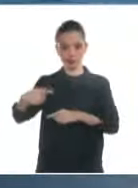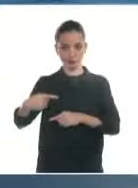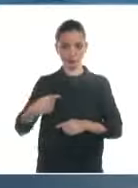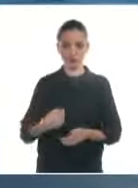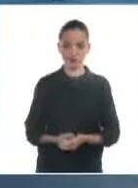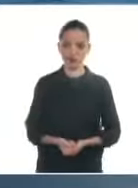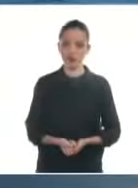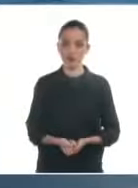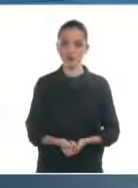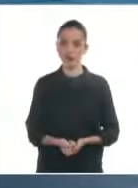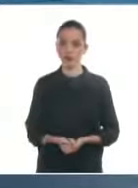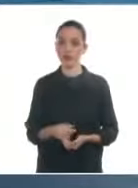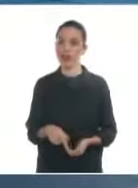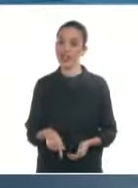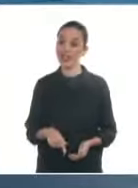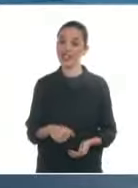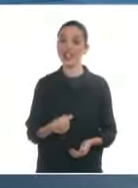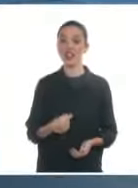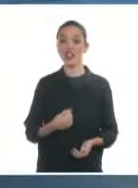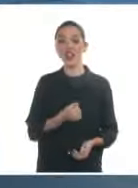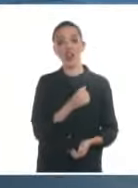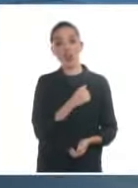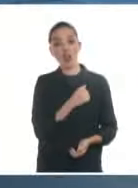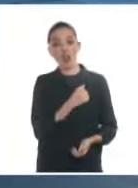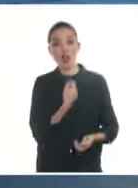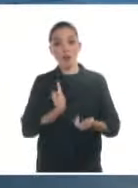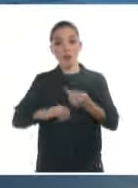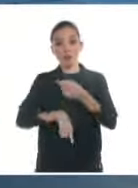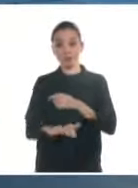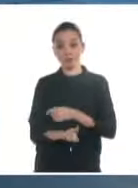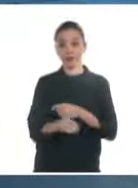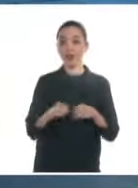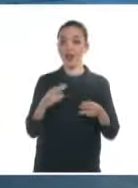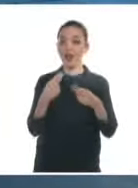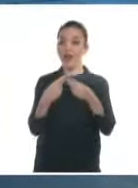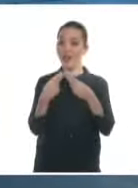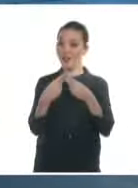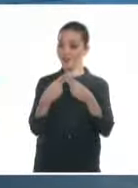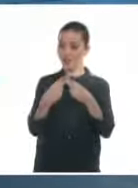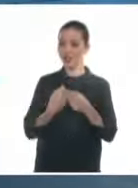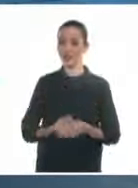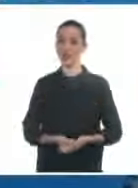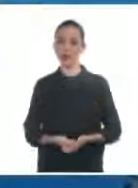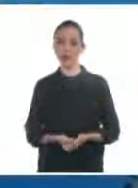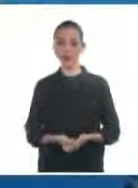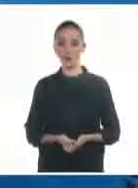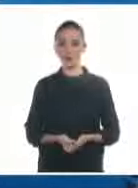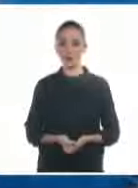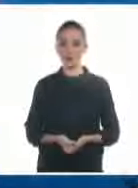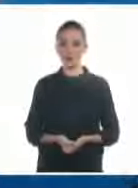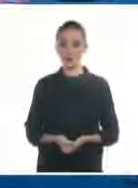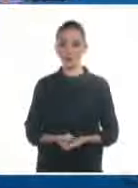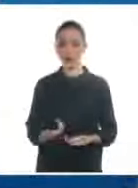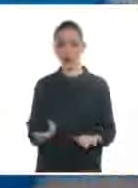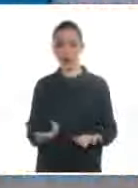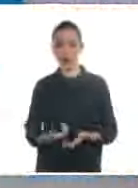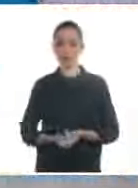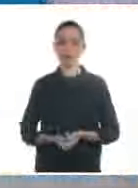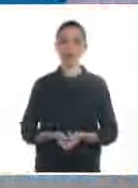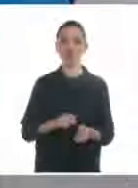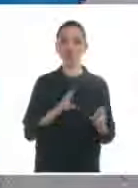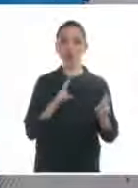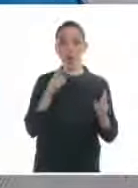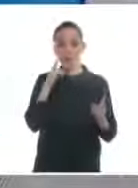las 12 divisiones a competir, los 10 de comité más los 2 de cata, y buscar la mayor cantidad de medallas en los próximos Juegos Centroamericanos en el